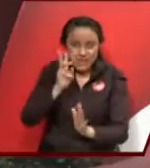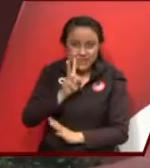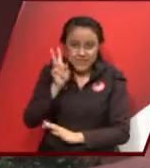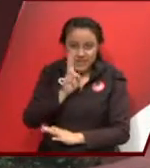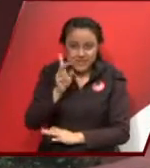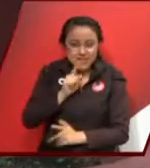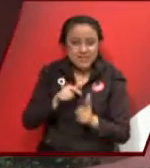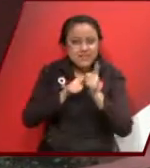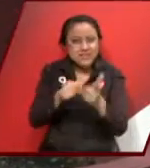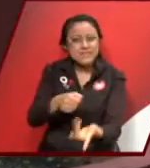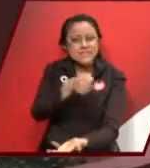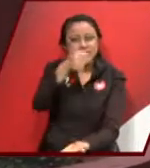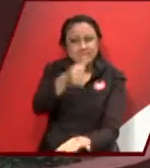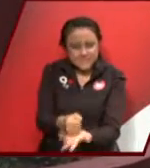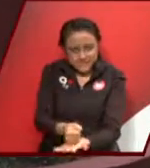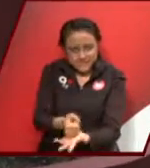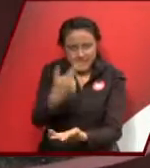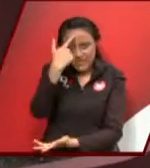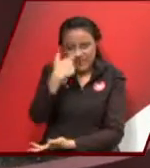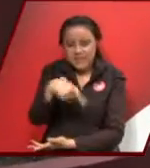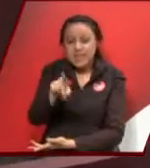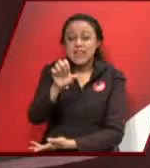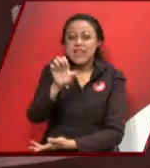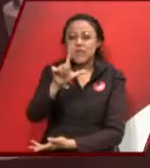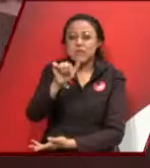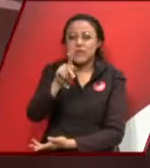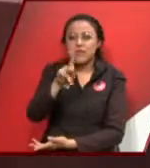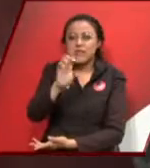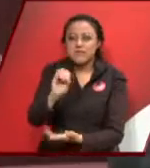seguir reportando por aquí correspondan